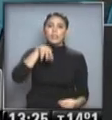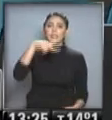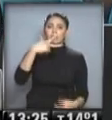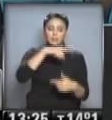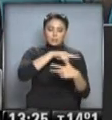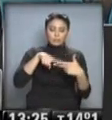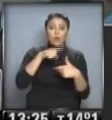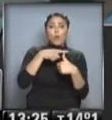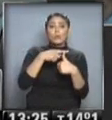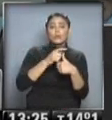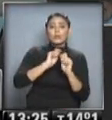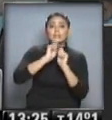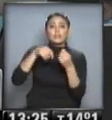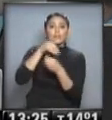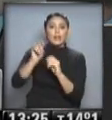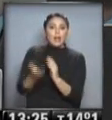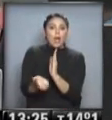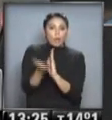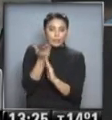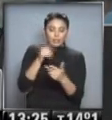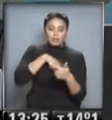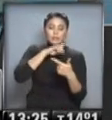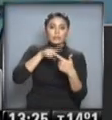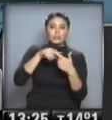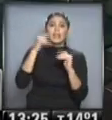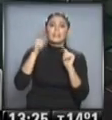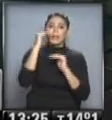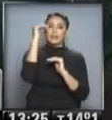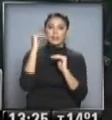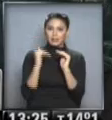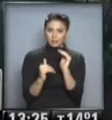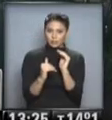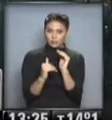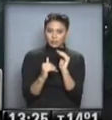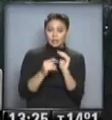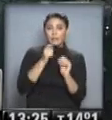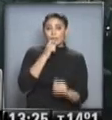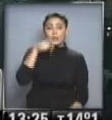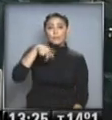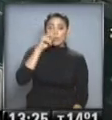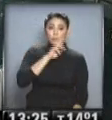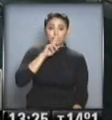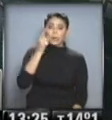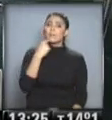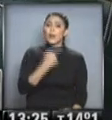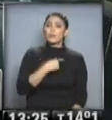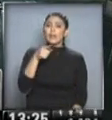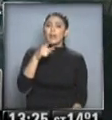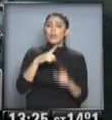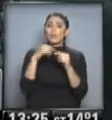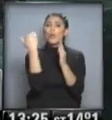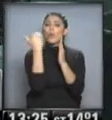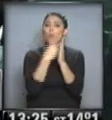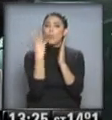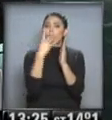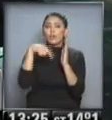uno es el aumento de las asignaciones familiares Sí y otro es el rango justamente en el caso de déb y su grupo familiar está en el rango cuatro pasó al